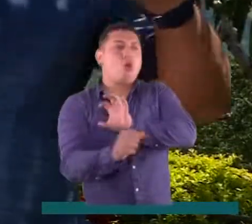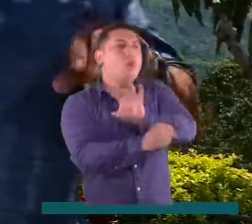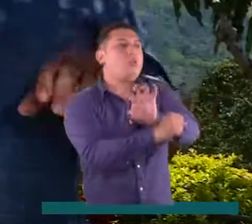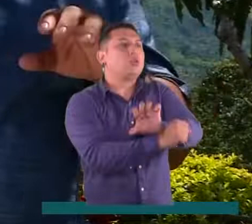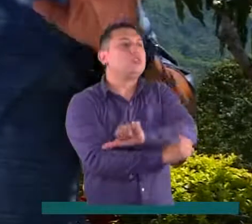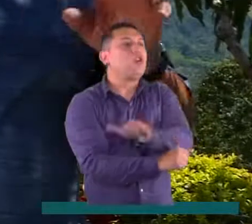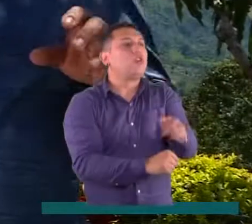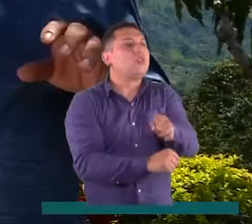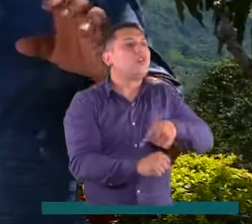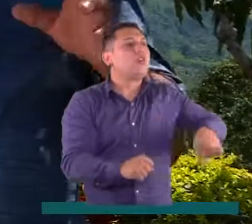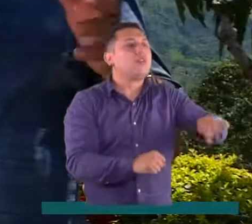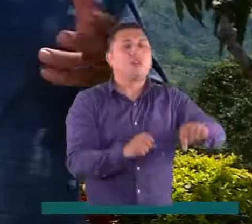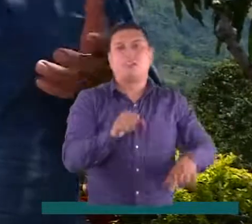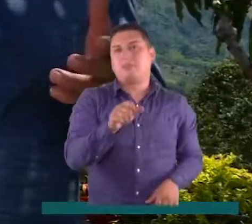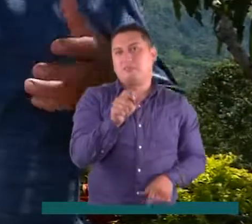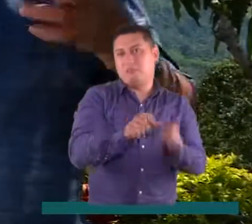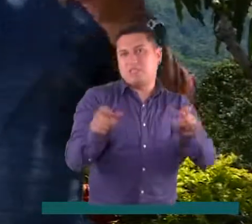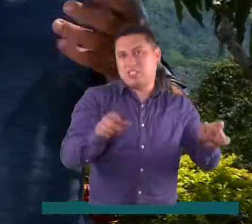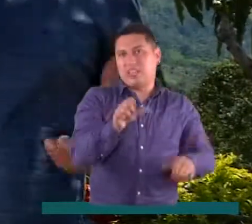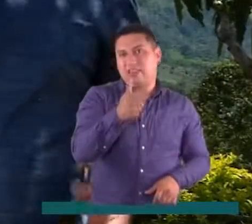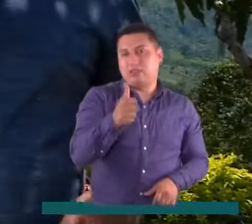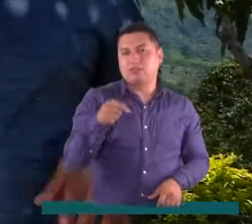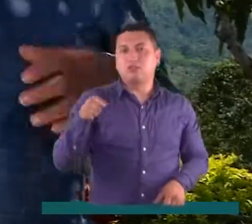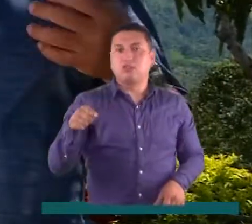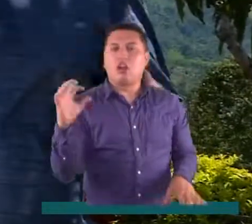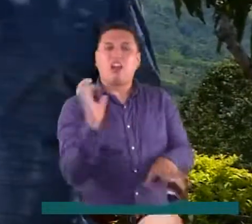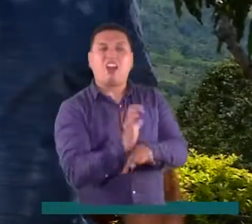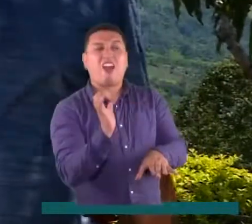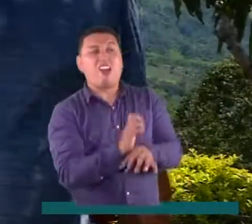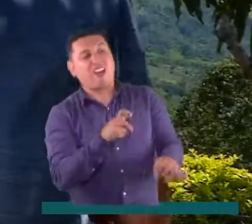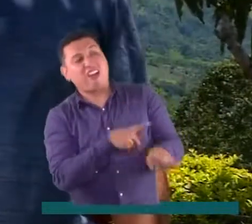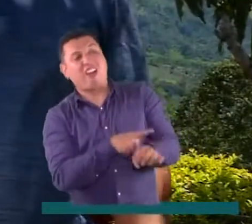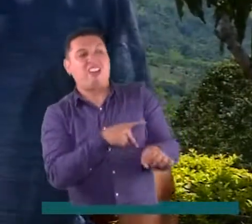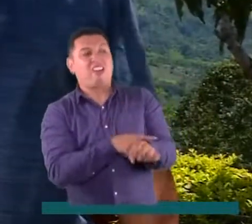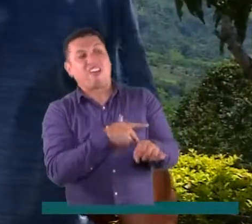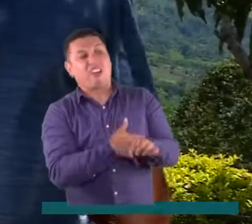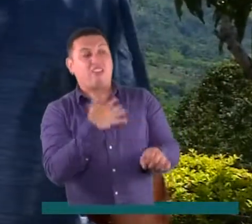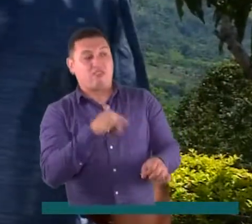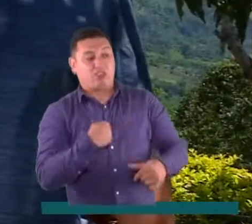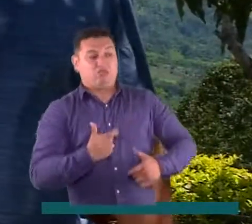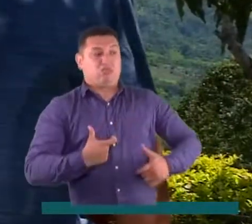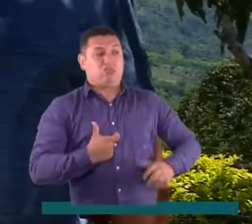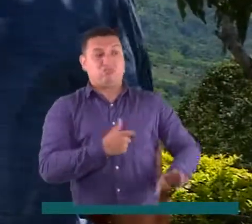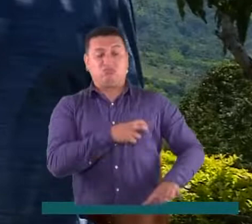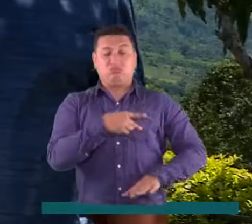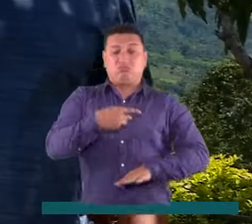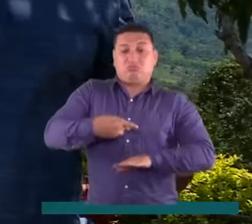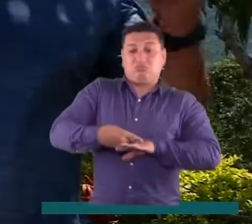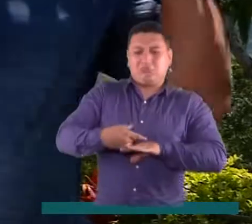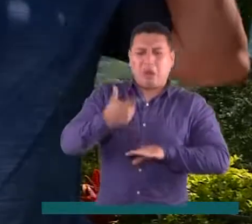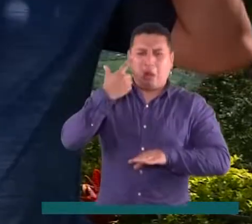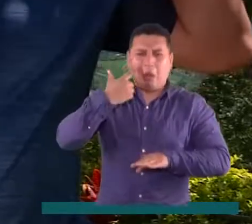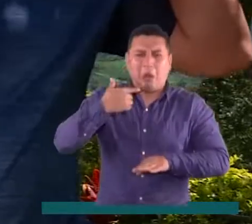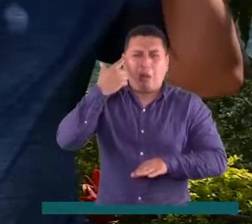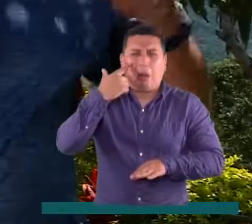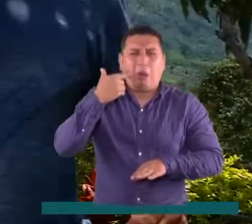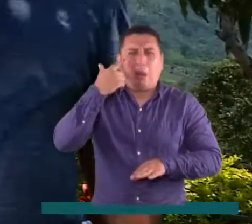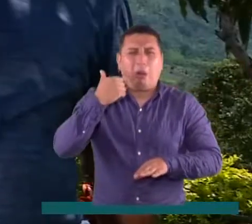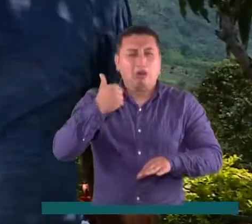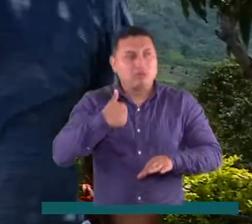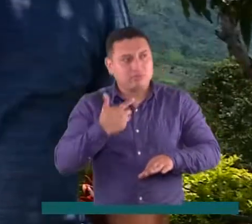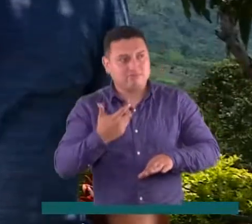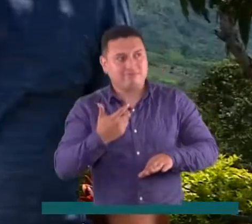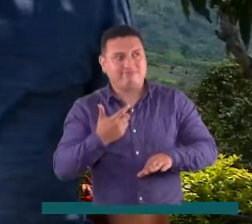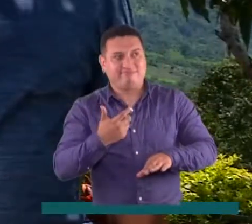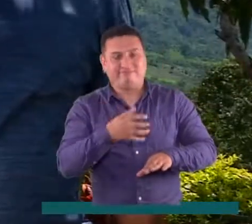molestó todo el tiempo a los otros. Eran 10 personas y los molestó, les hizo bullying y a última hora cuando lo subí ahí se puso a